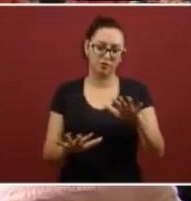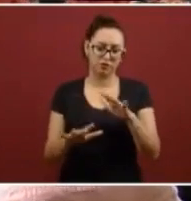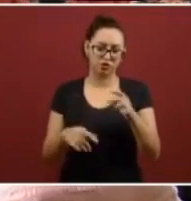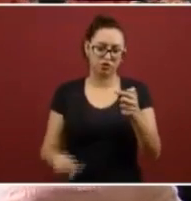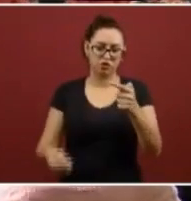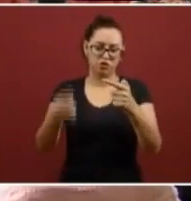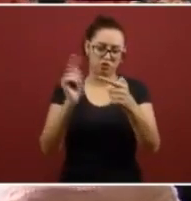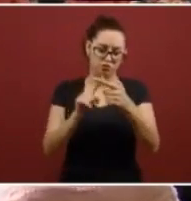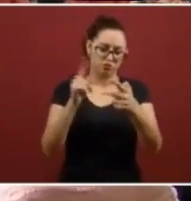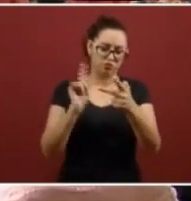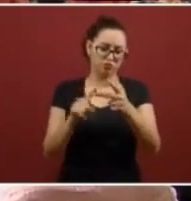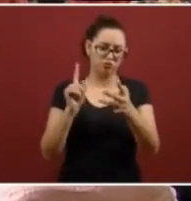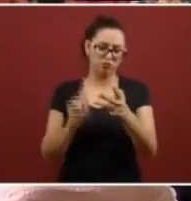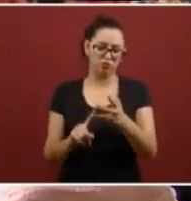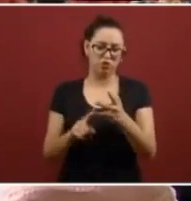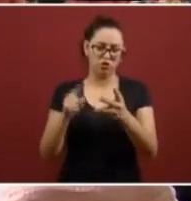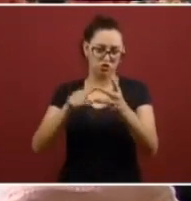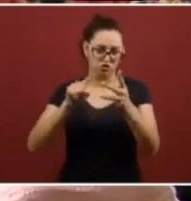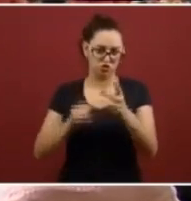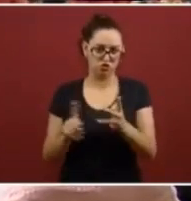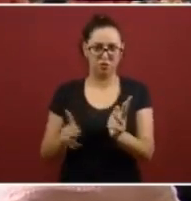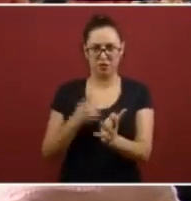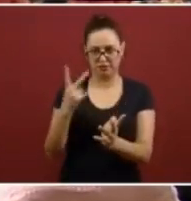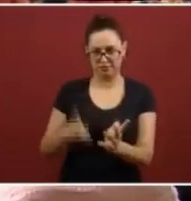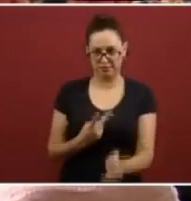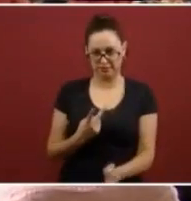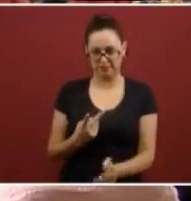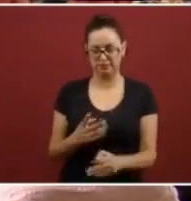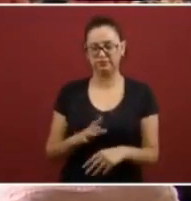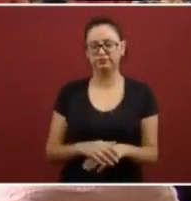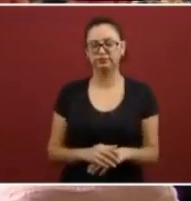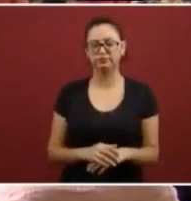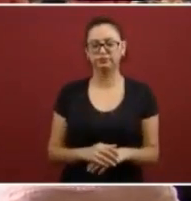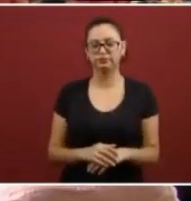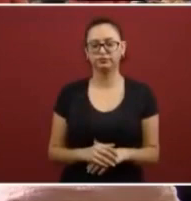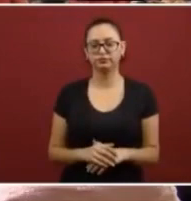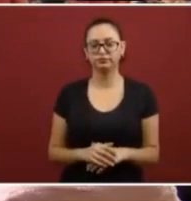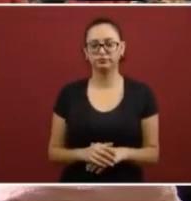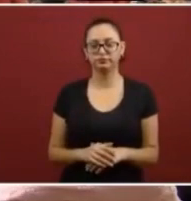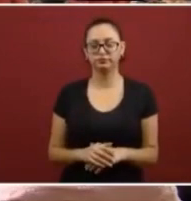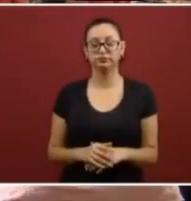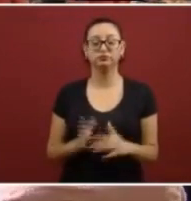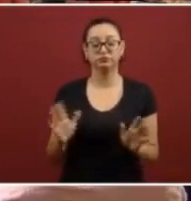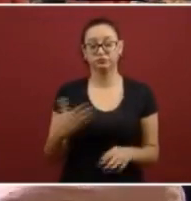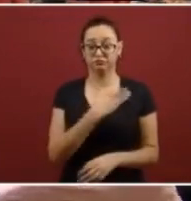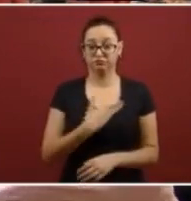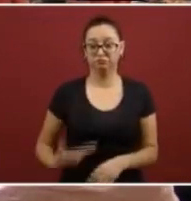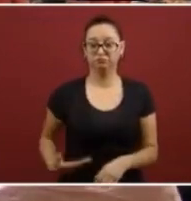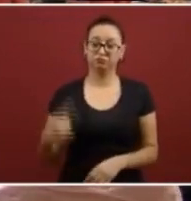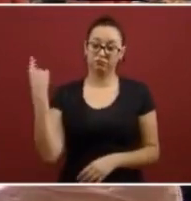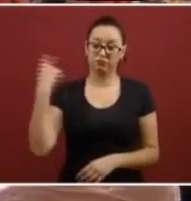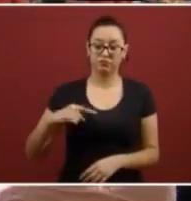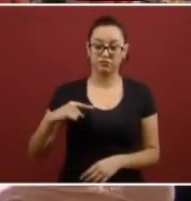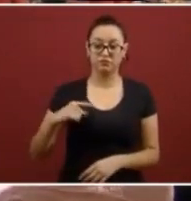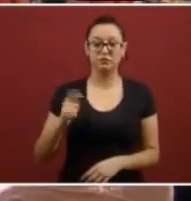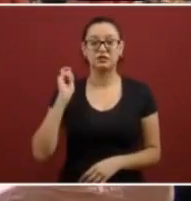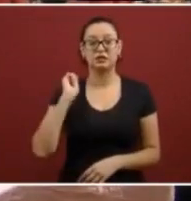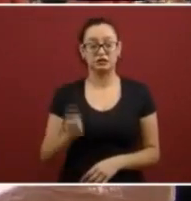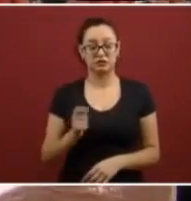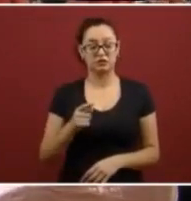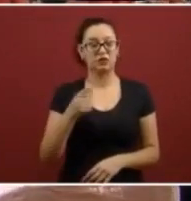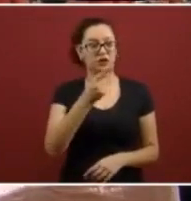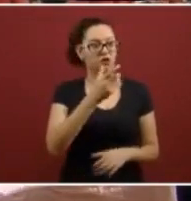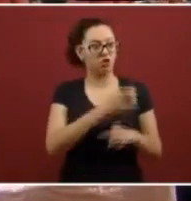como ya lo mencionó el señor presidente. So he'll just let you know when ya the others bajo are sus instrucciones as well. puntuales de que estos bienes incautados tengan